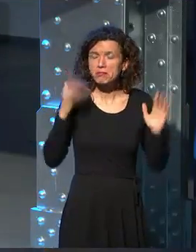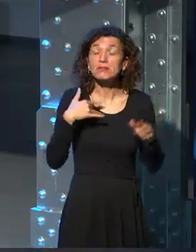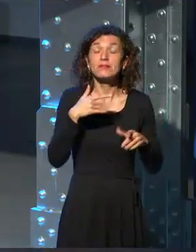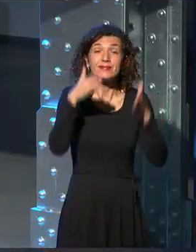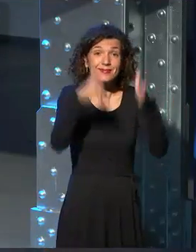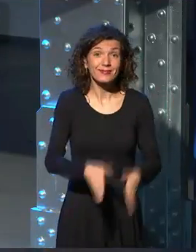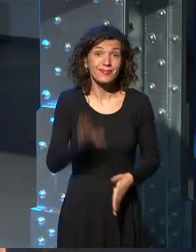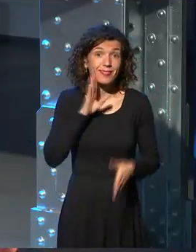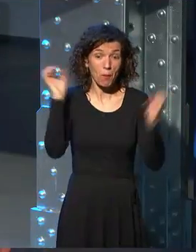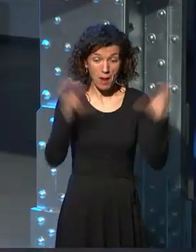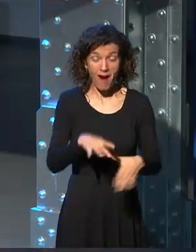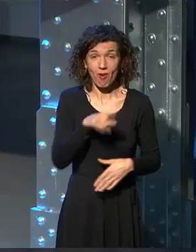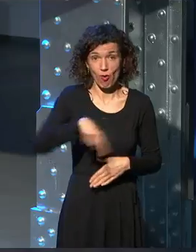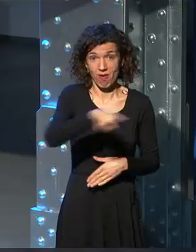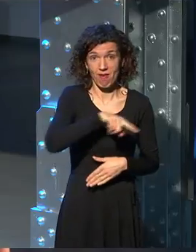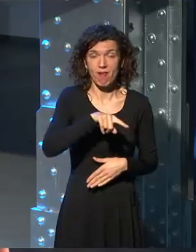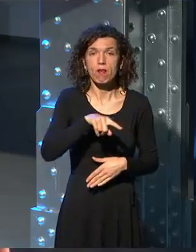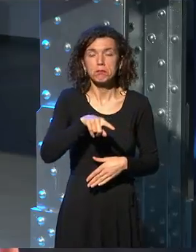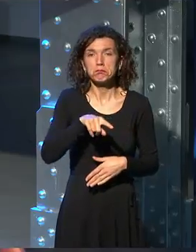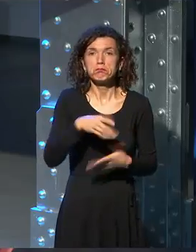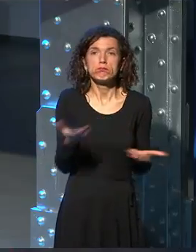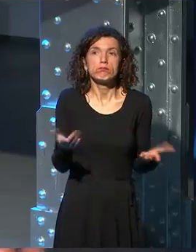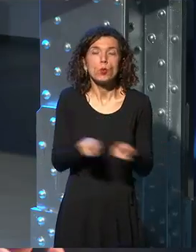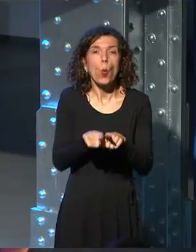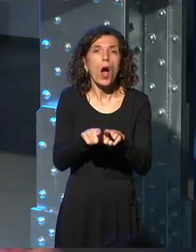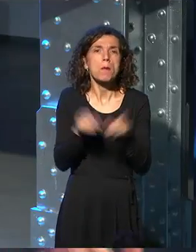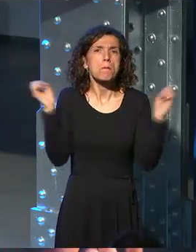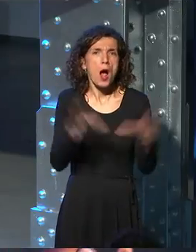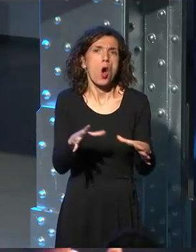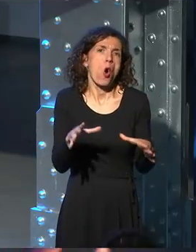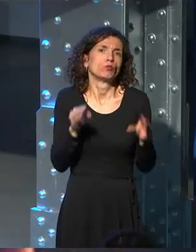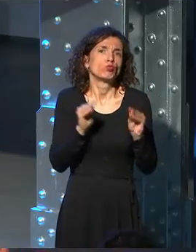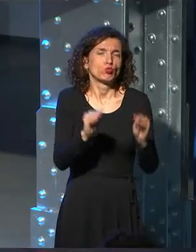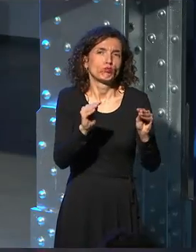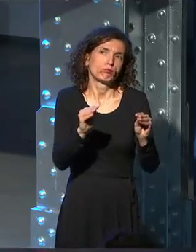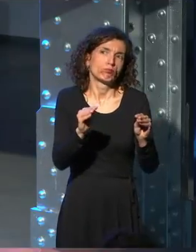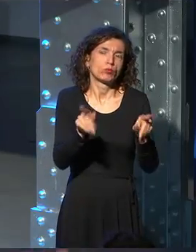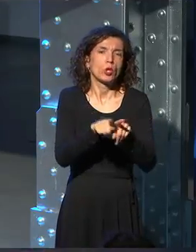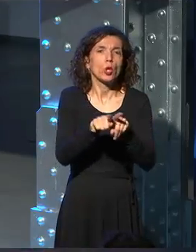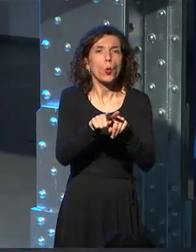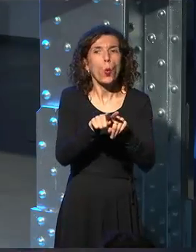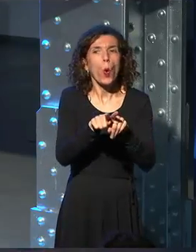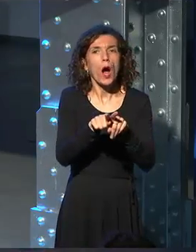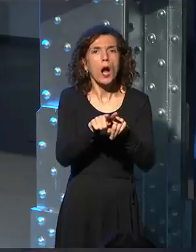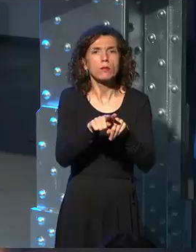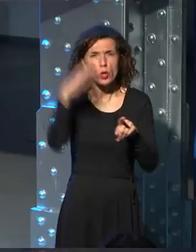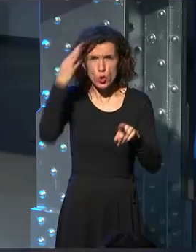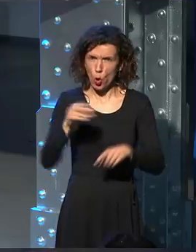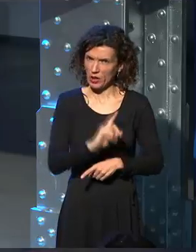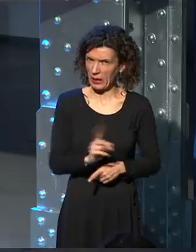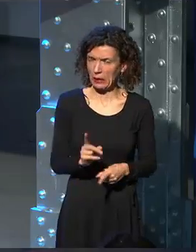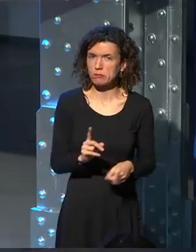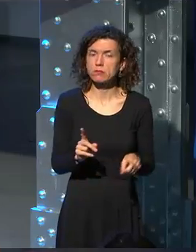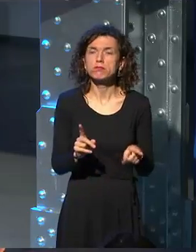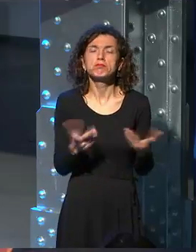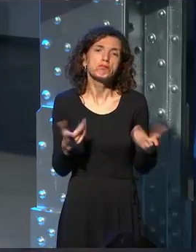estos magos que son magos, pues eso, con una vena muy estética, tuvimos